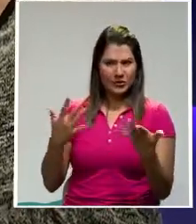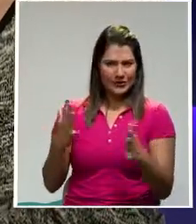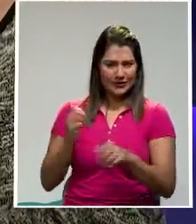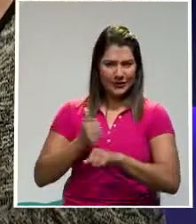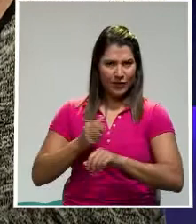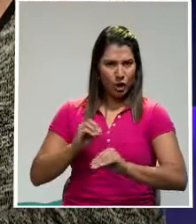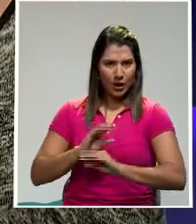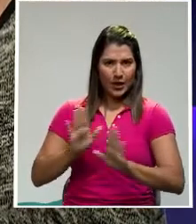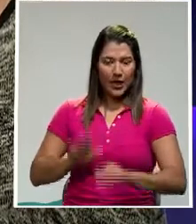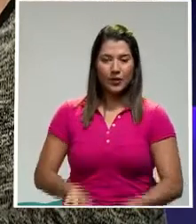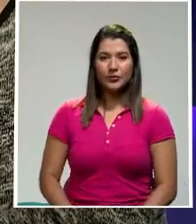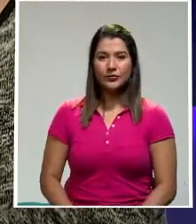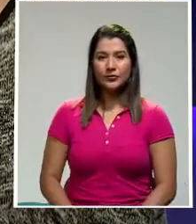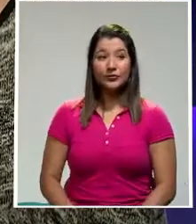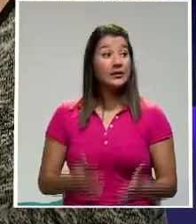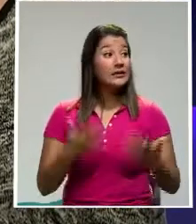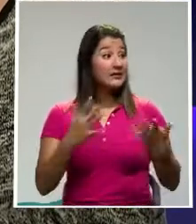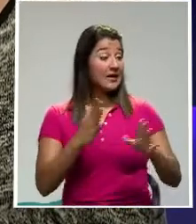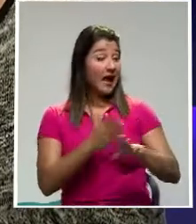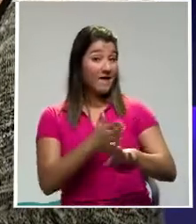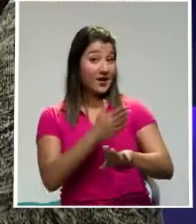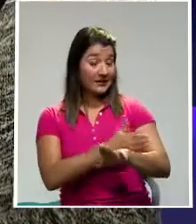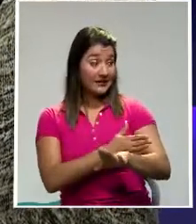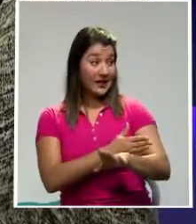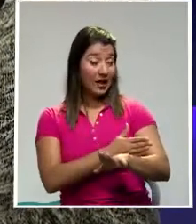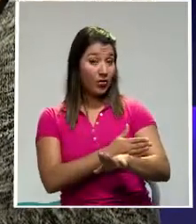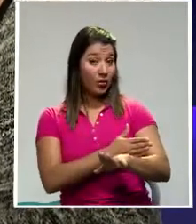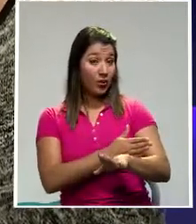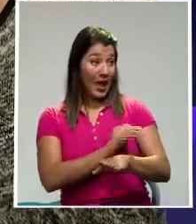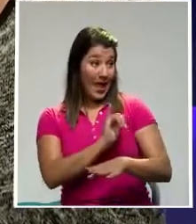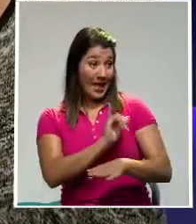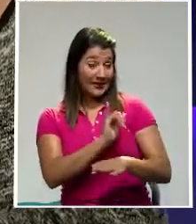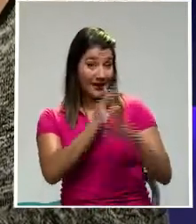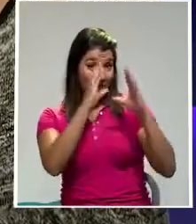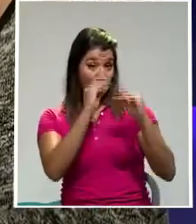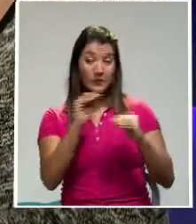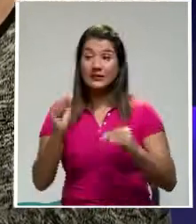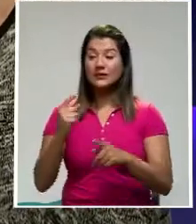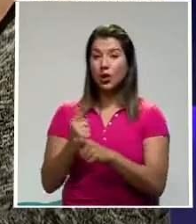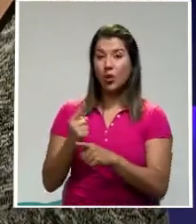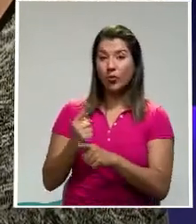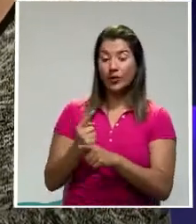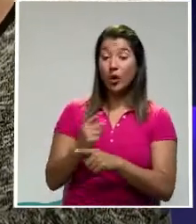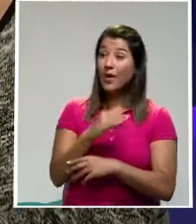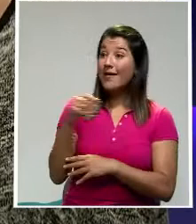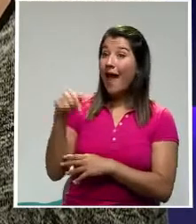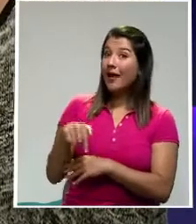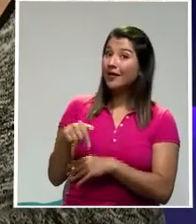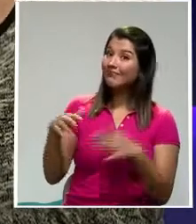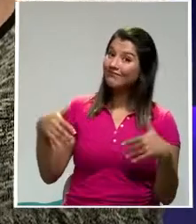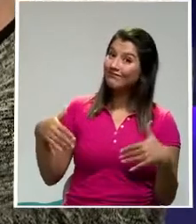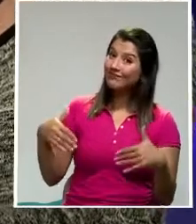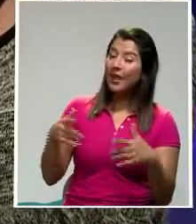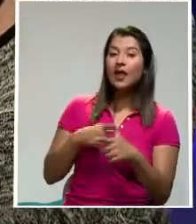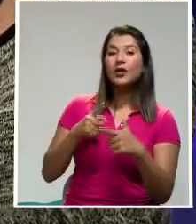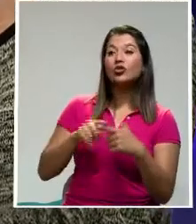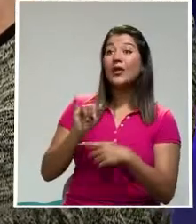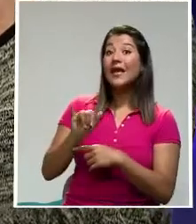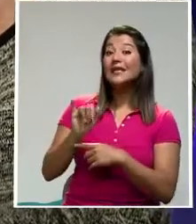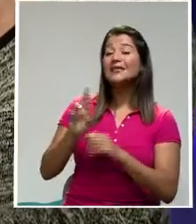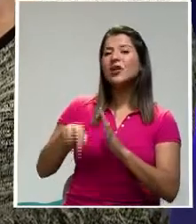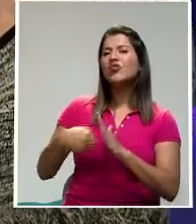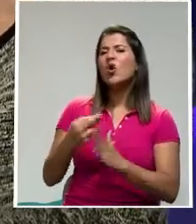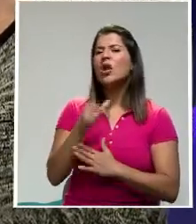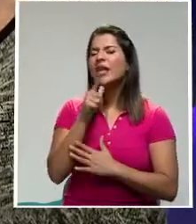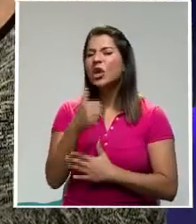están claras. Ya está avanzado esos cálculos. Exactamente. Y aquí todavía no. Y eso es un papel que le toca a la